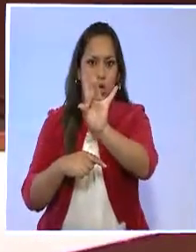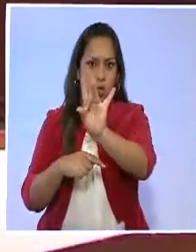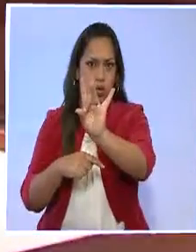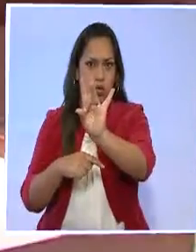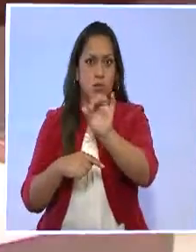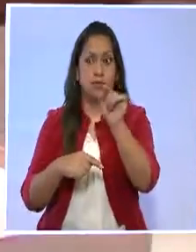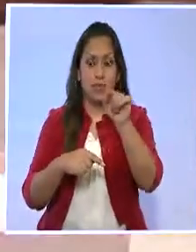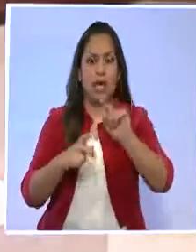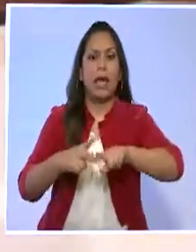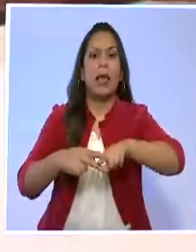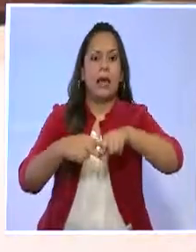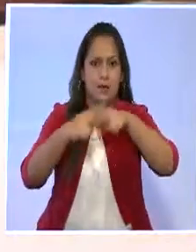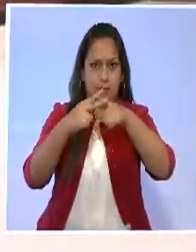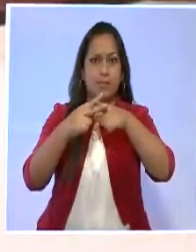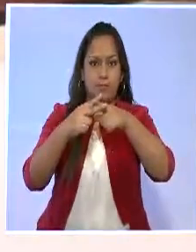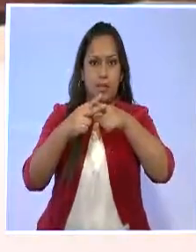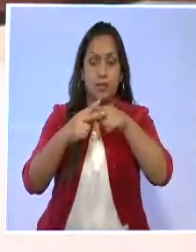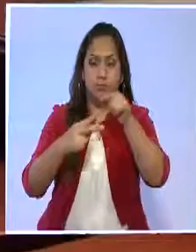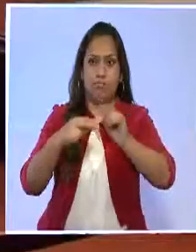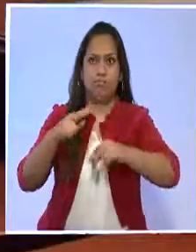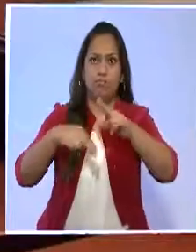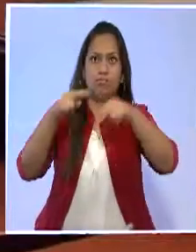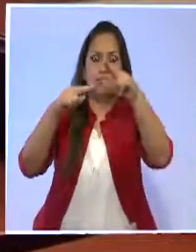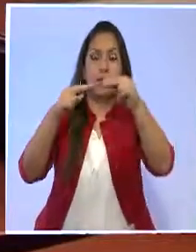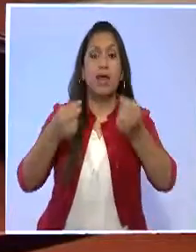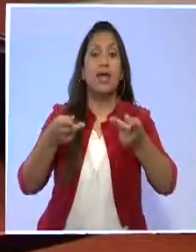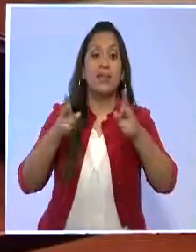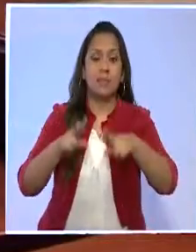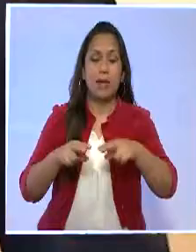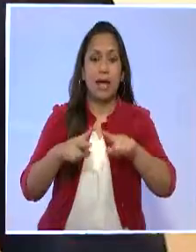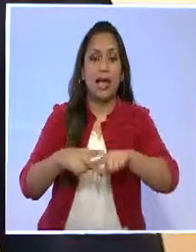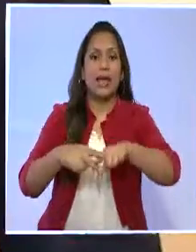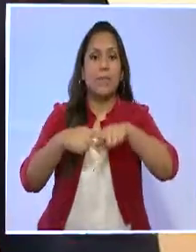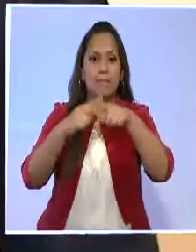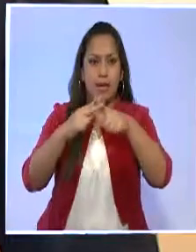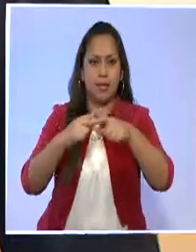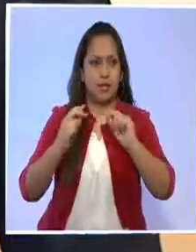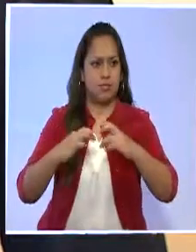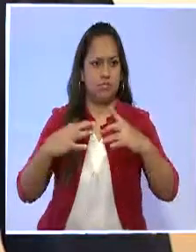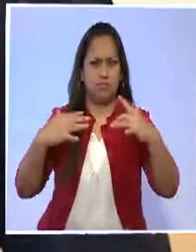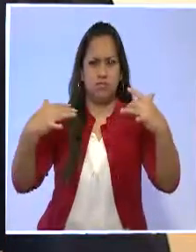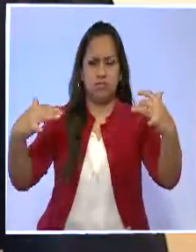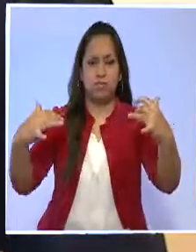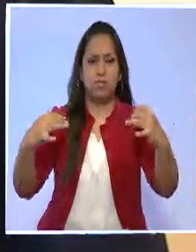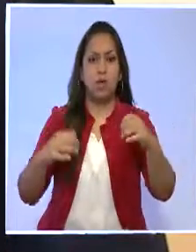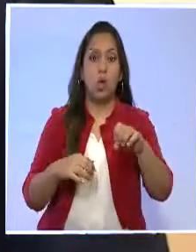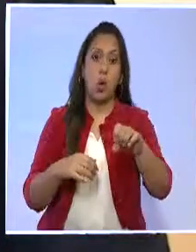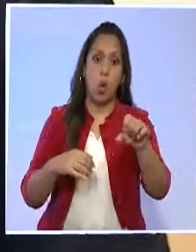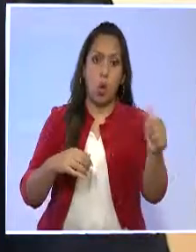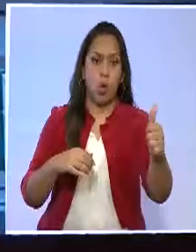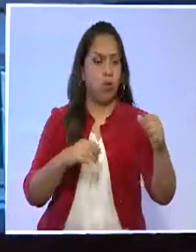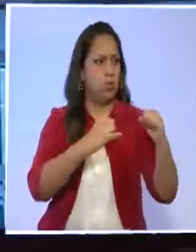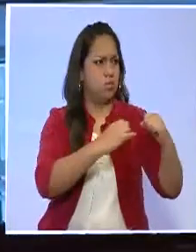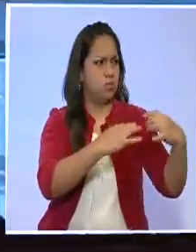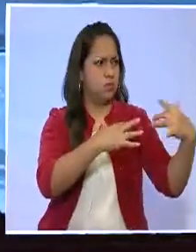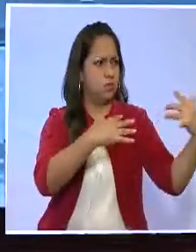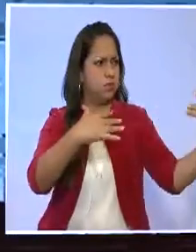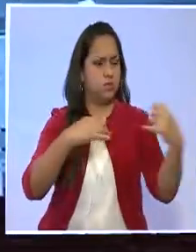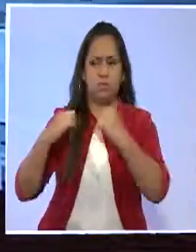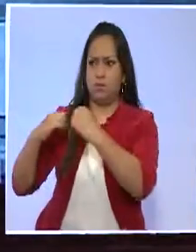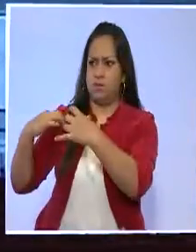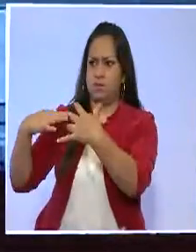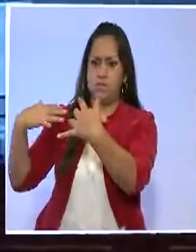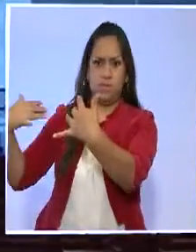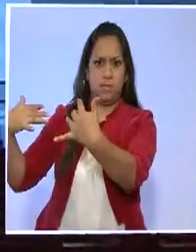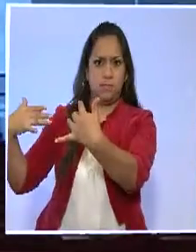en esa época se construye también parte de salón del pleno que se salón principal se construyen dos salones secundarios recuerden